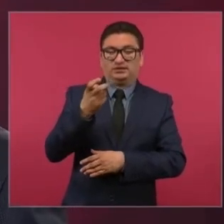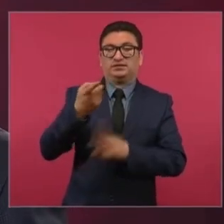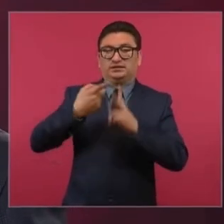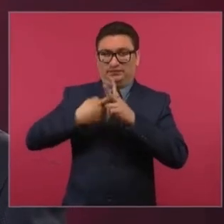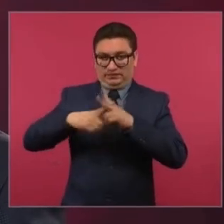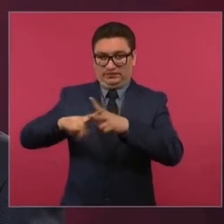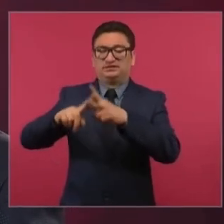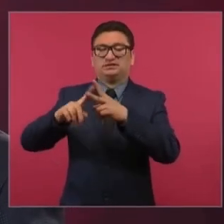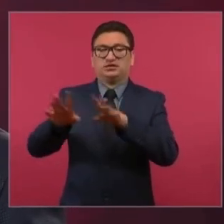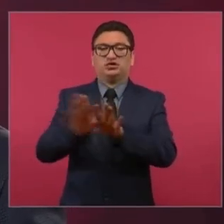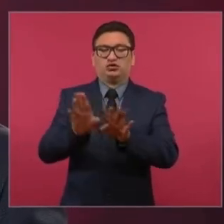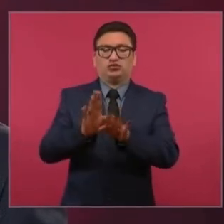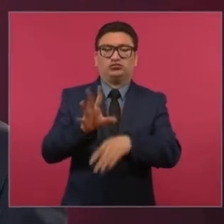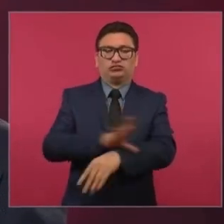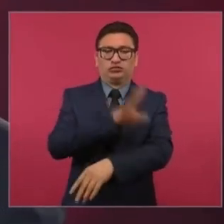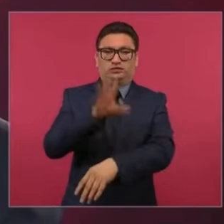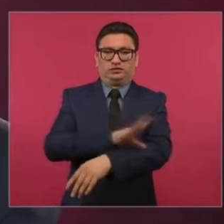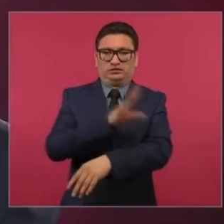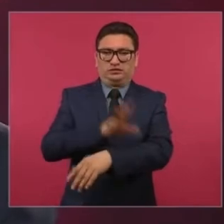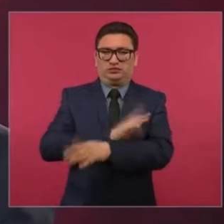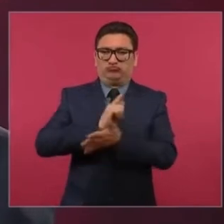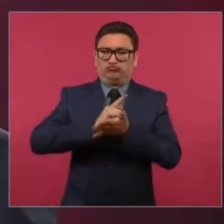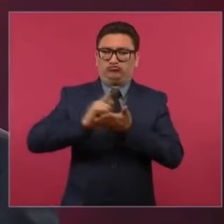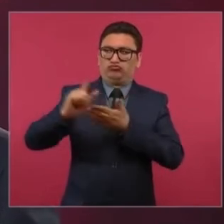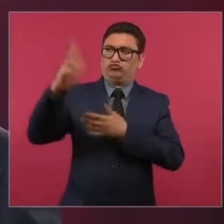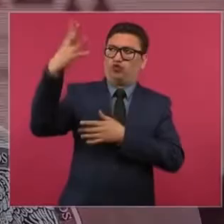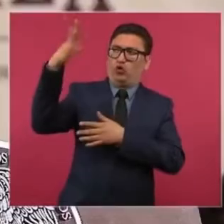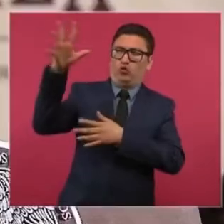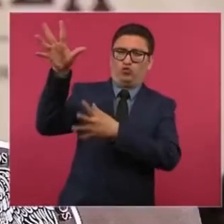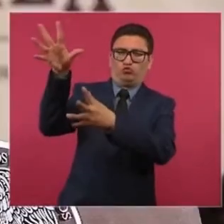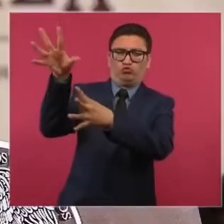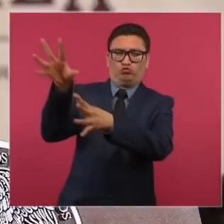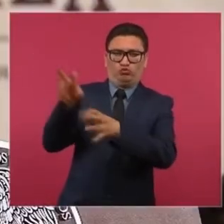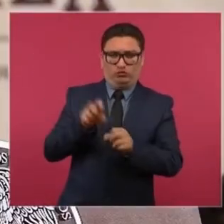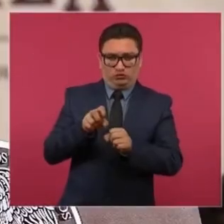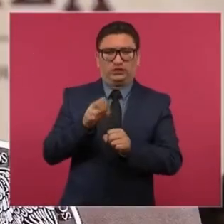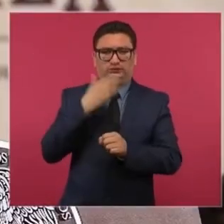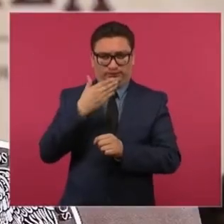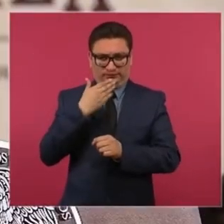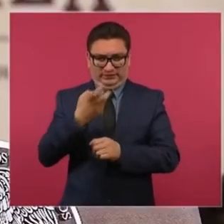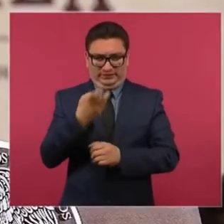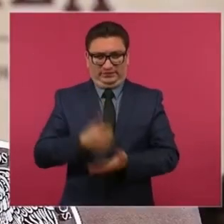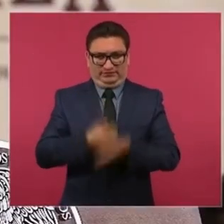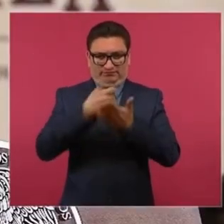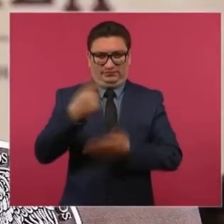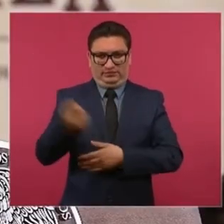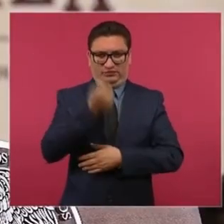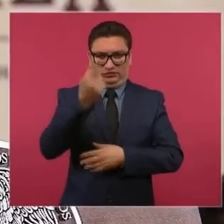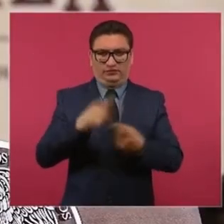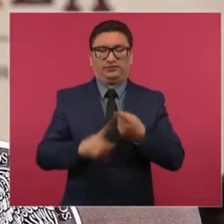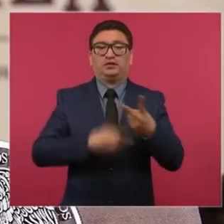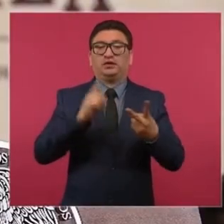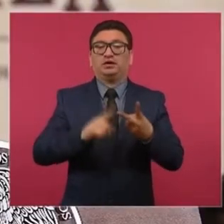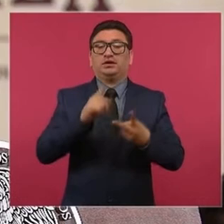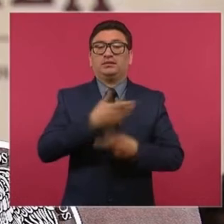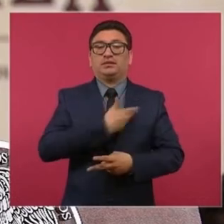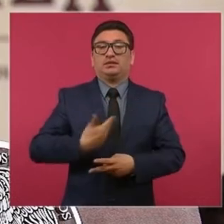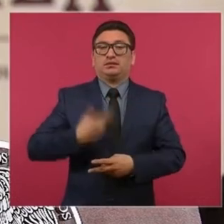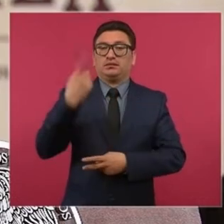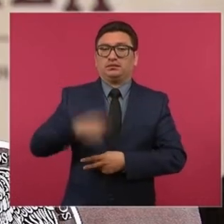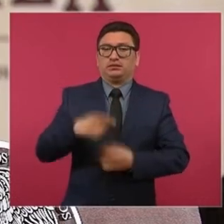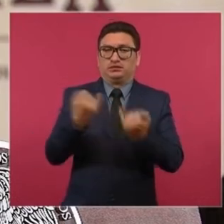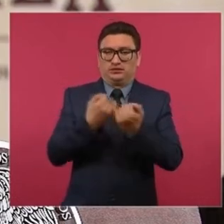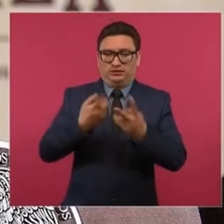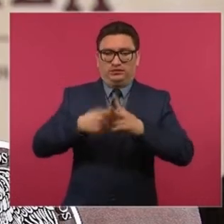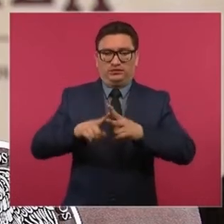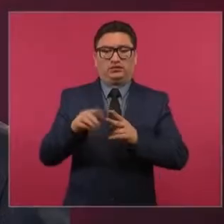energía limpia en el país a través de esta tecnología. También el presidente ha puesto en marcha y está